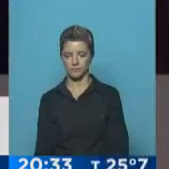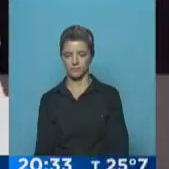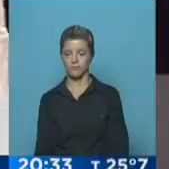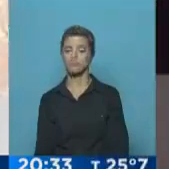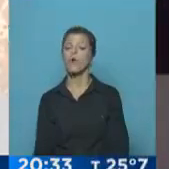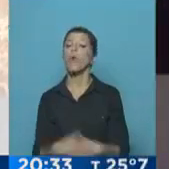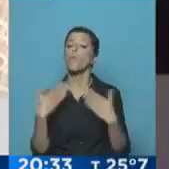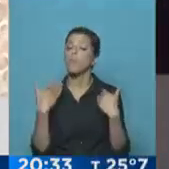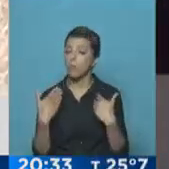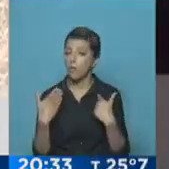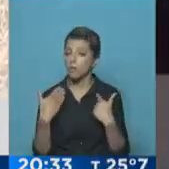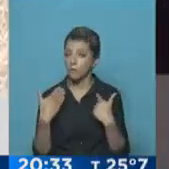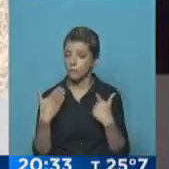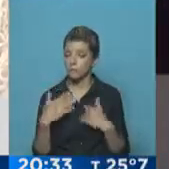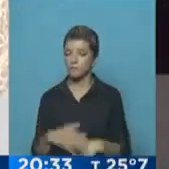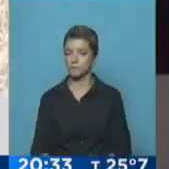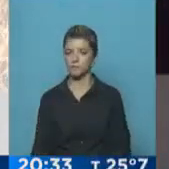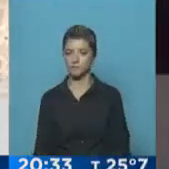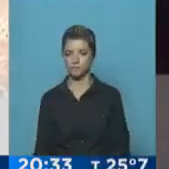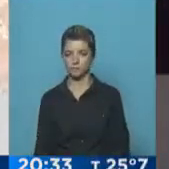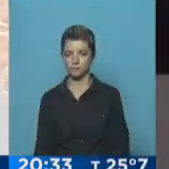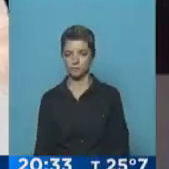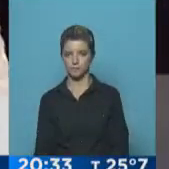Podemos mirar a los ojos